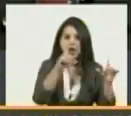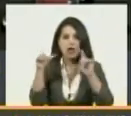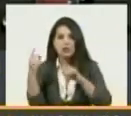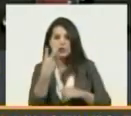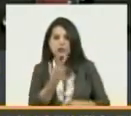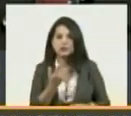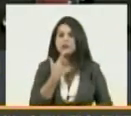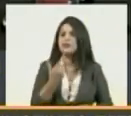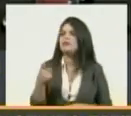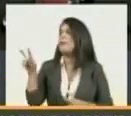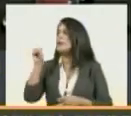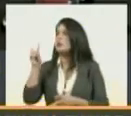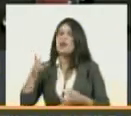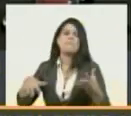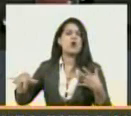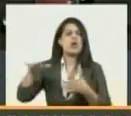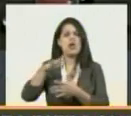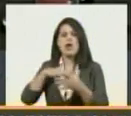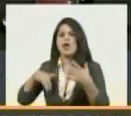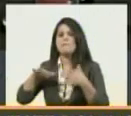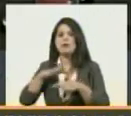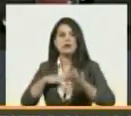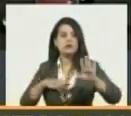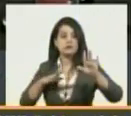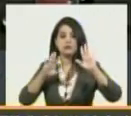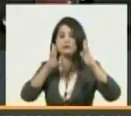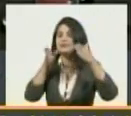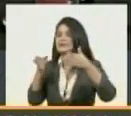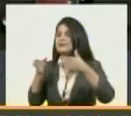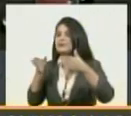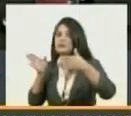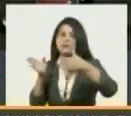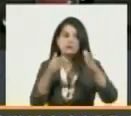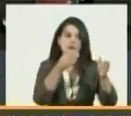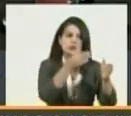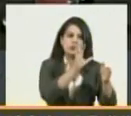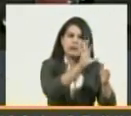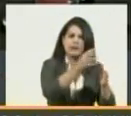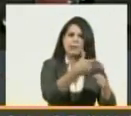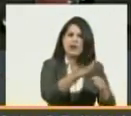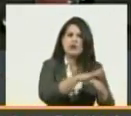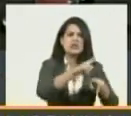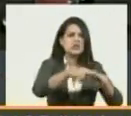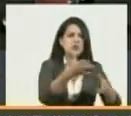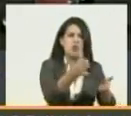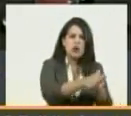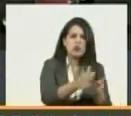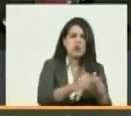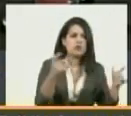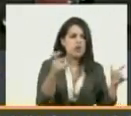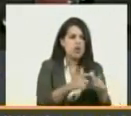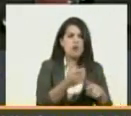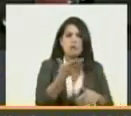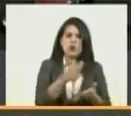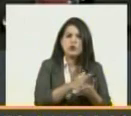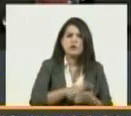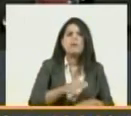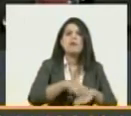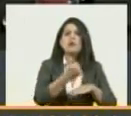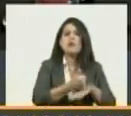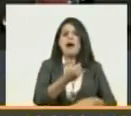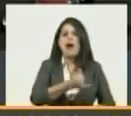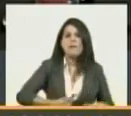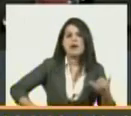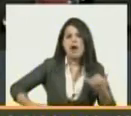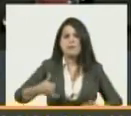crisis humanitaria en Venezuela cuando en sus países mueren decenas de niños de hambre todos los días, cuando son y